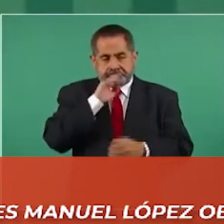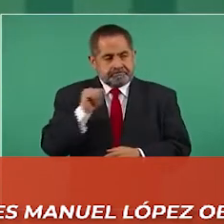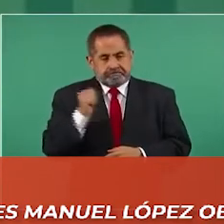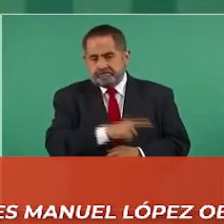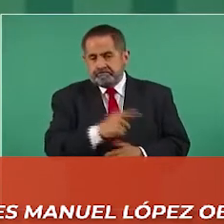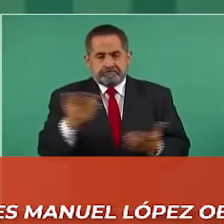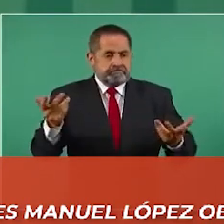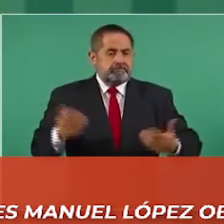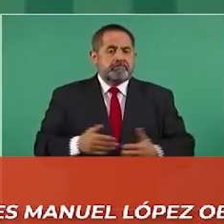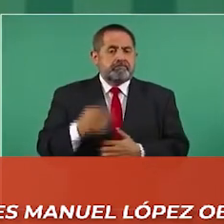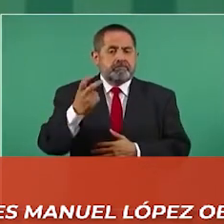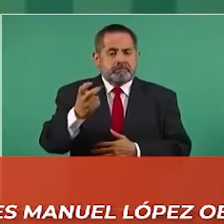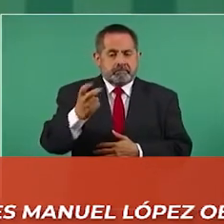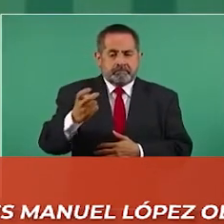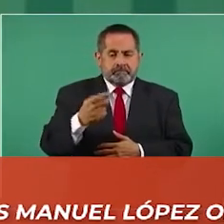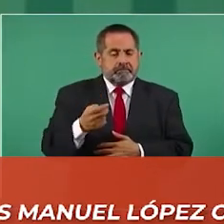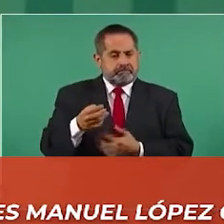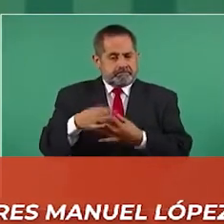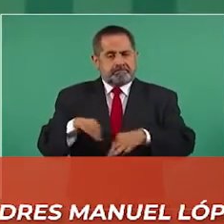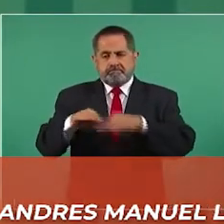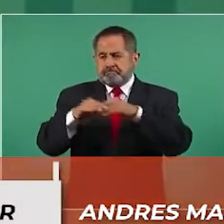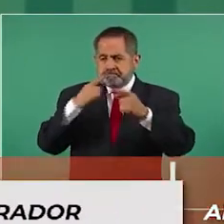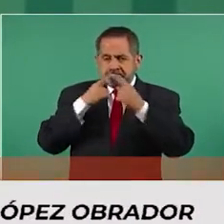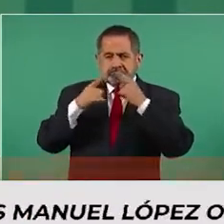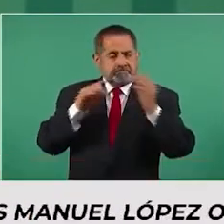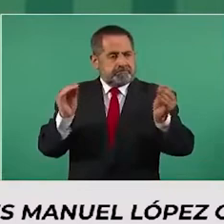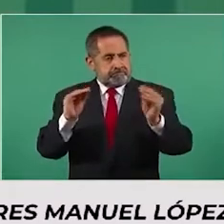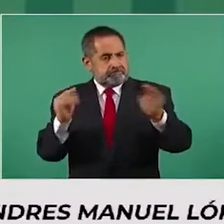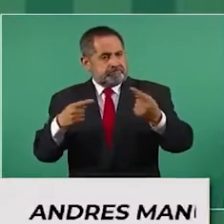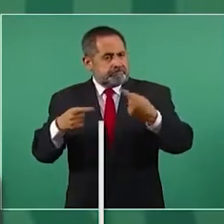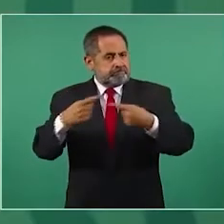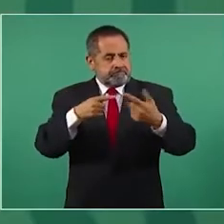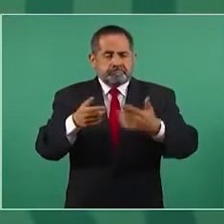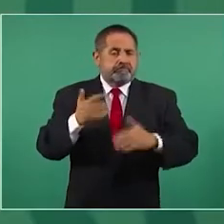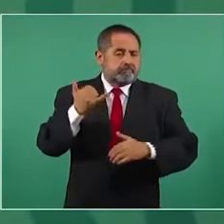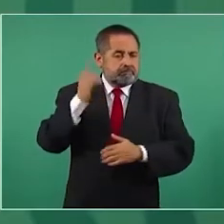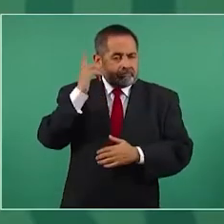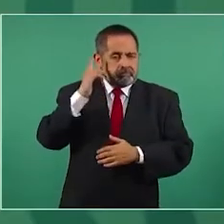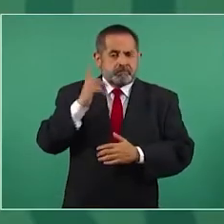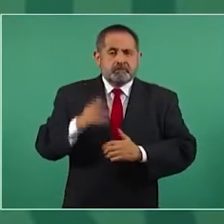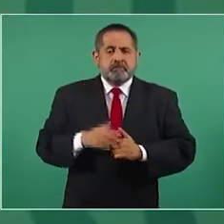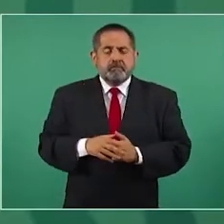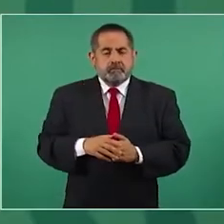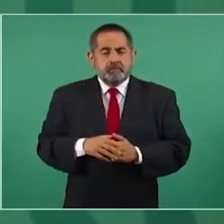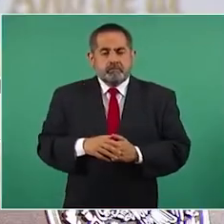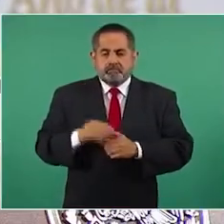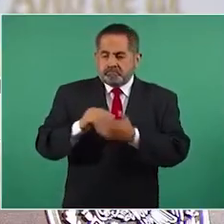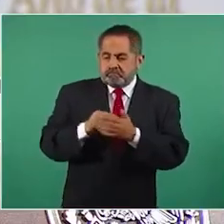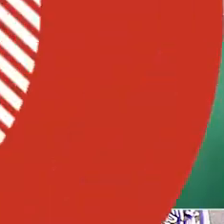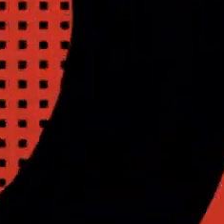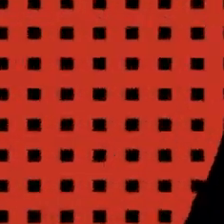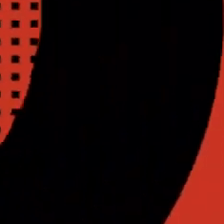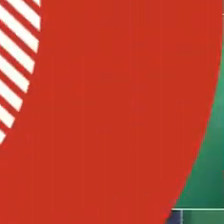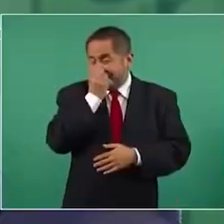Entonces, por eso sí es importante el debate y ojalá y se siga